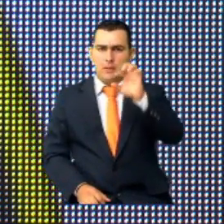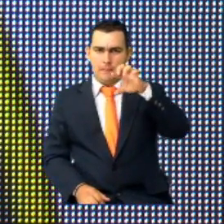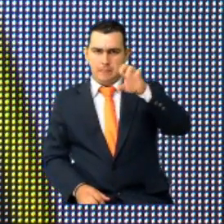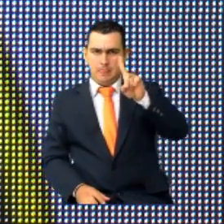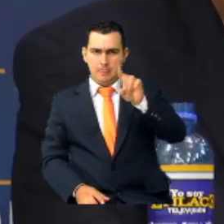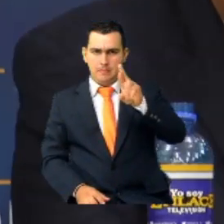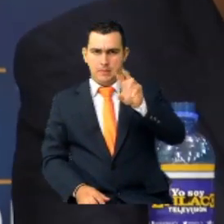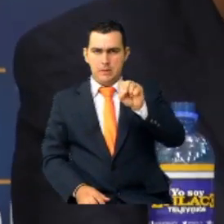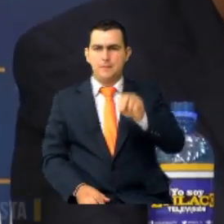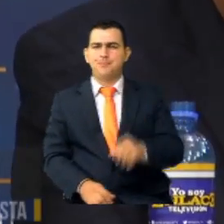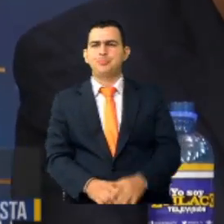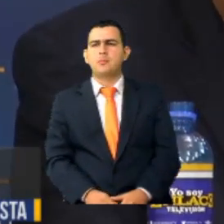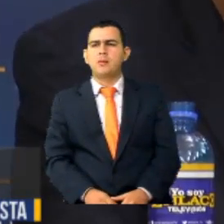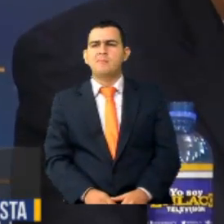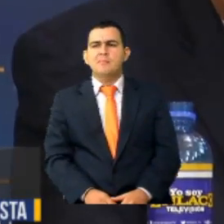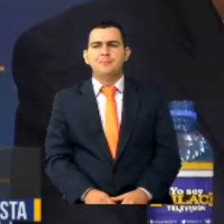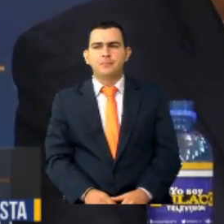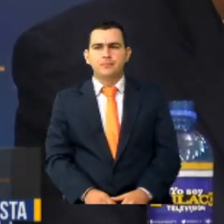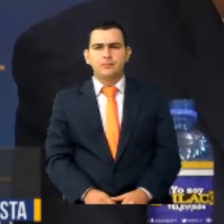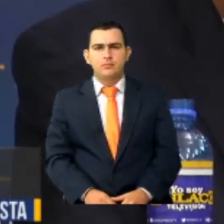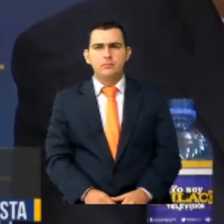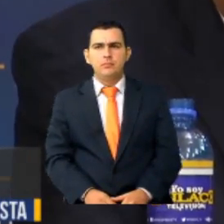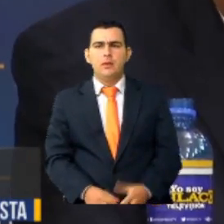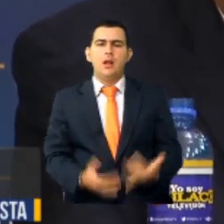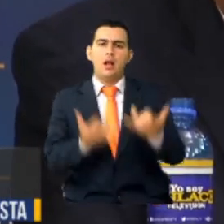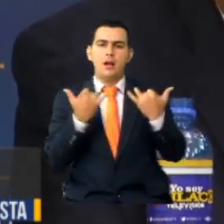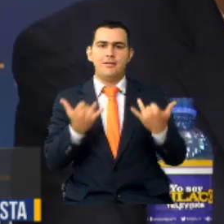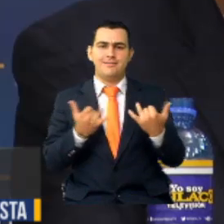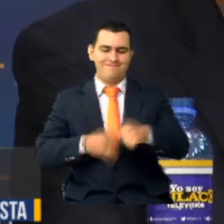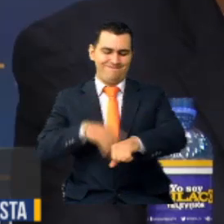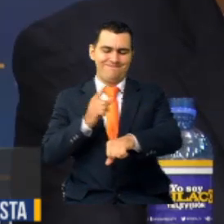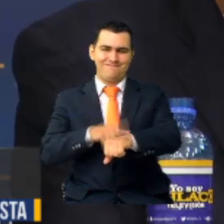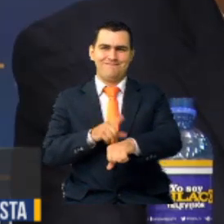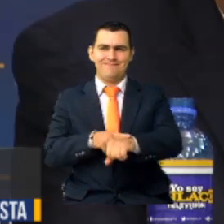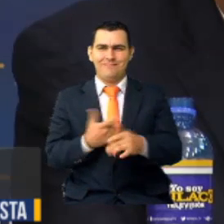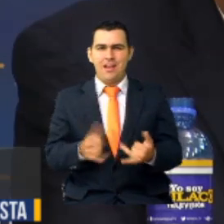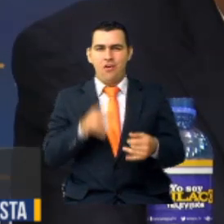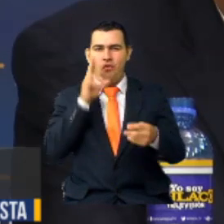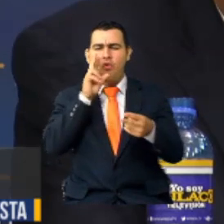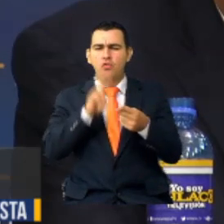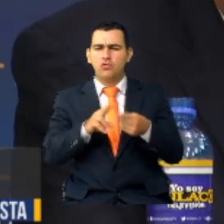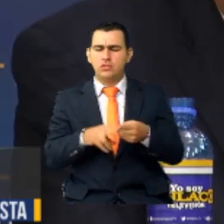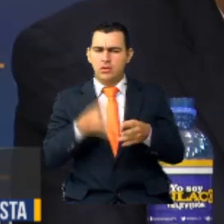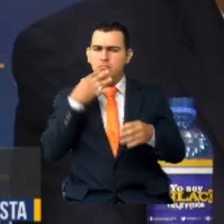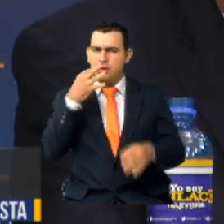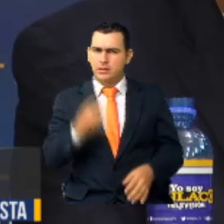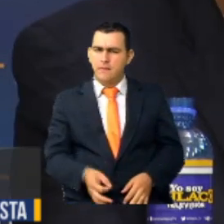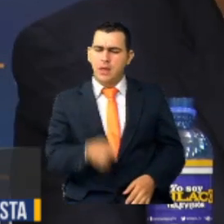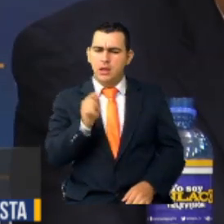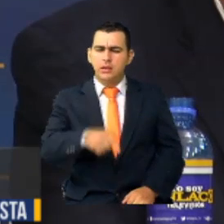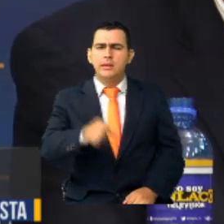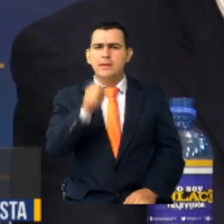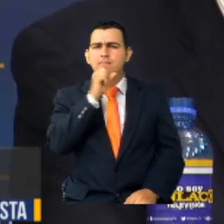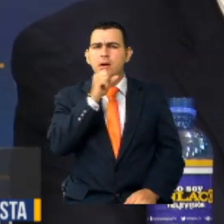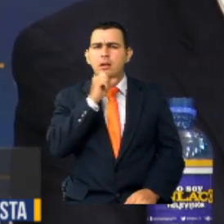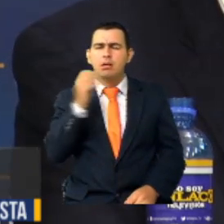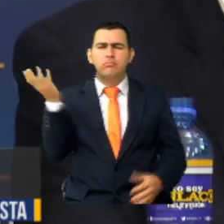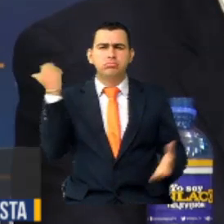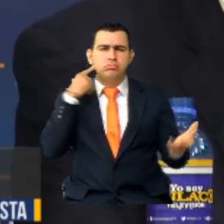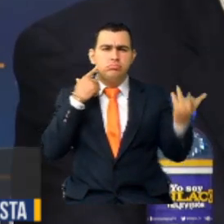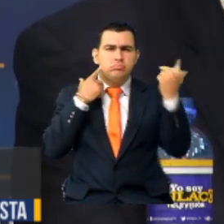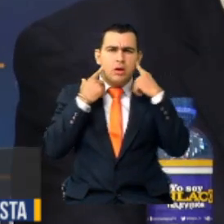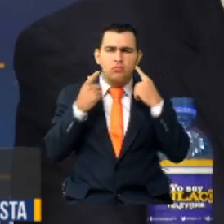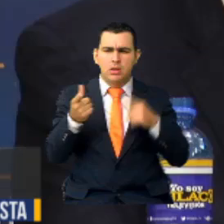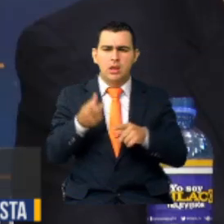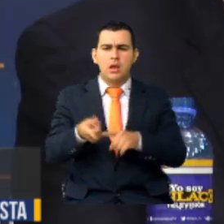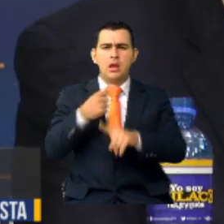Gómez. Bueno, candidato, llegó el momento de conocer muchas realidades. En Barranca Bermeja se dice que usted tuvo una